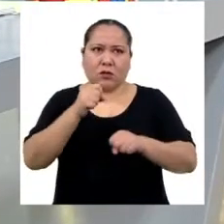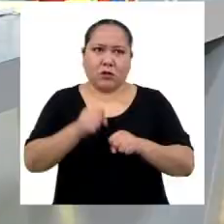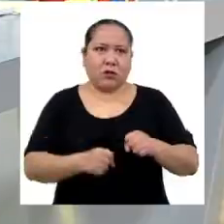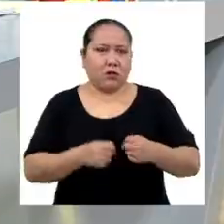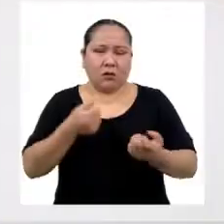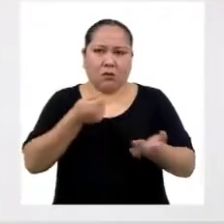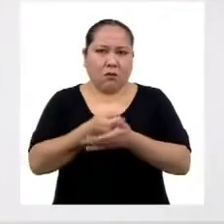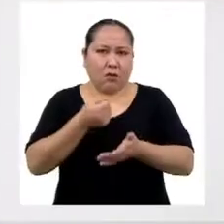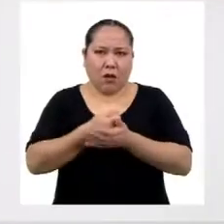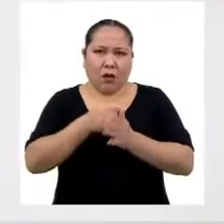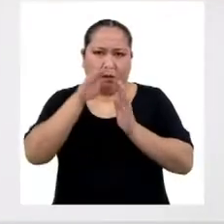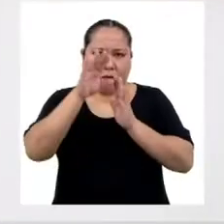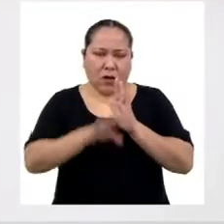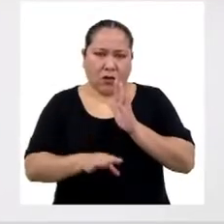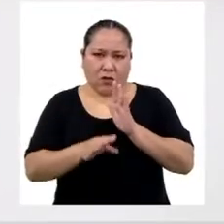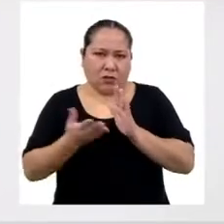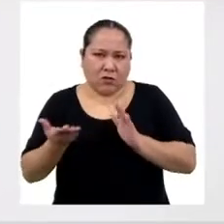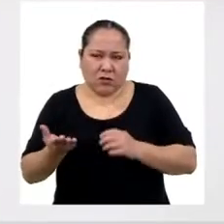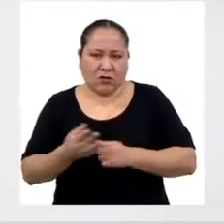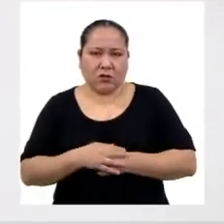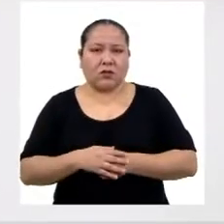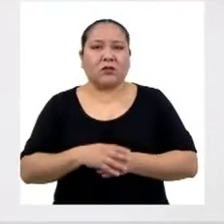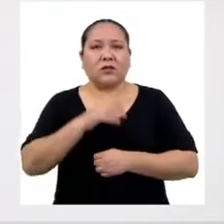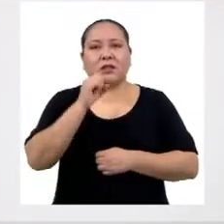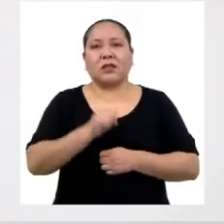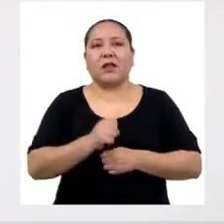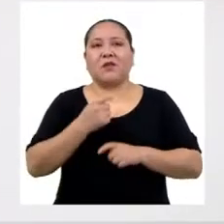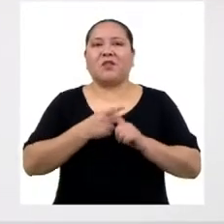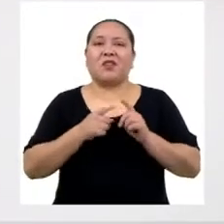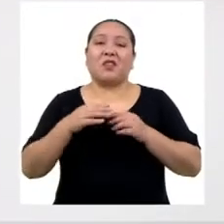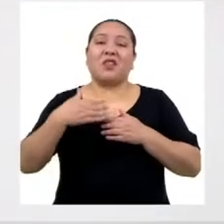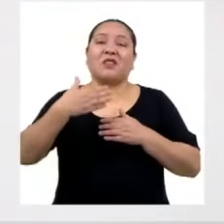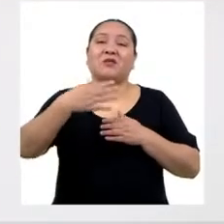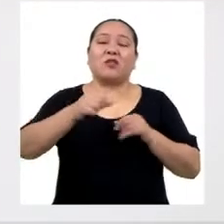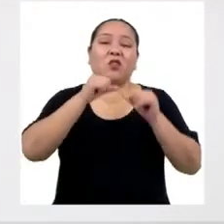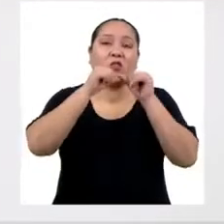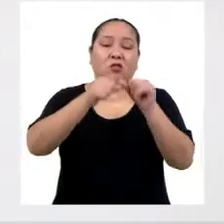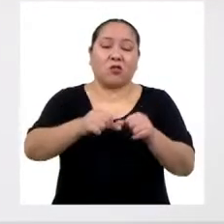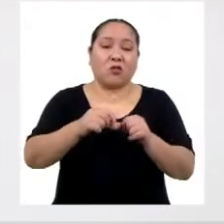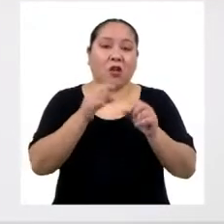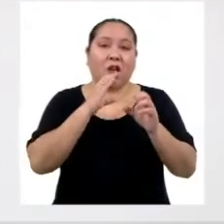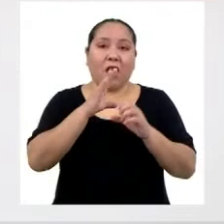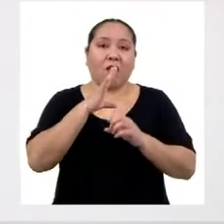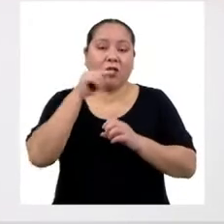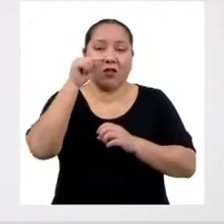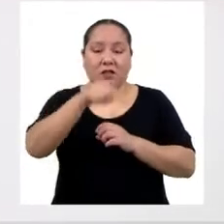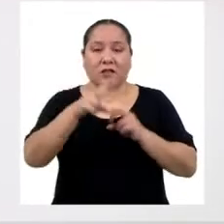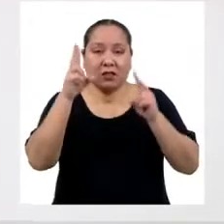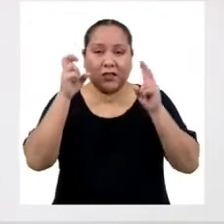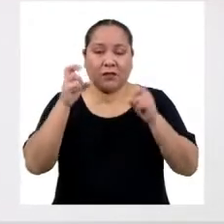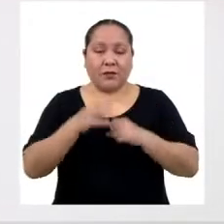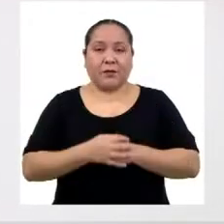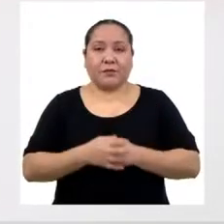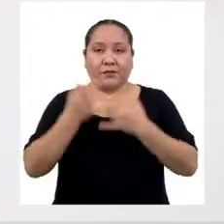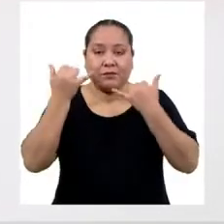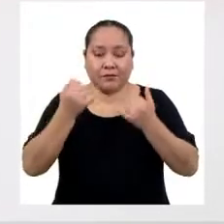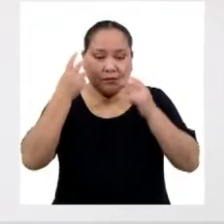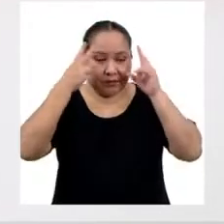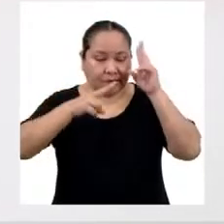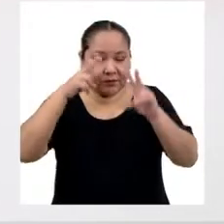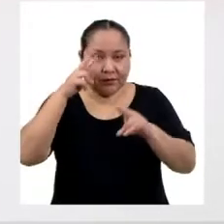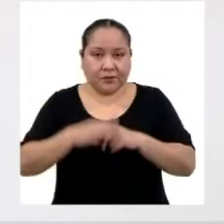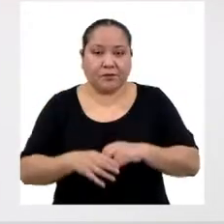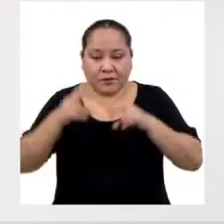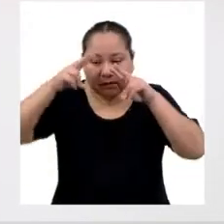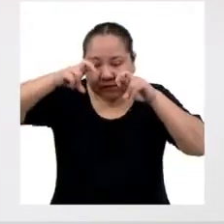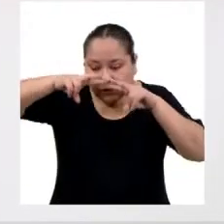que eso. Tal cual. Pero luego seguiremos hablando sobre ese tema. Ahora concentrémonos en